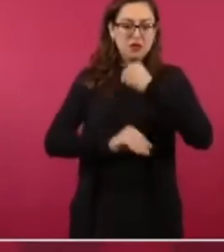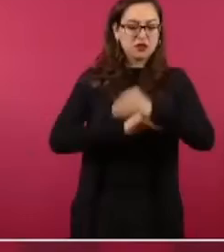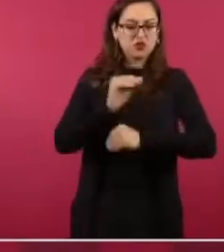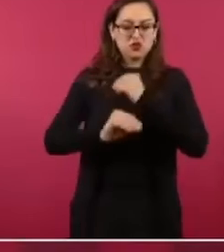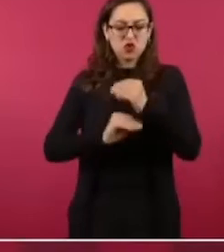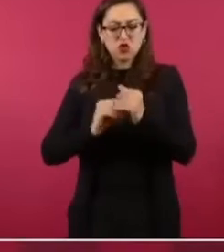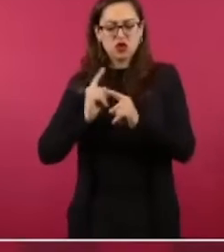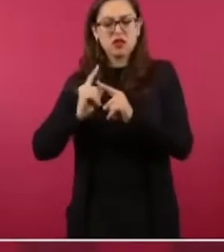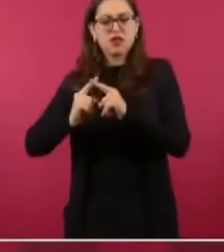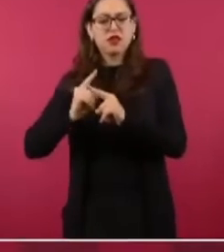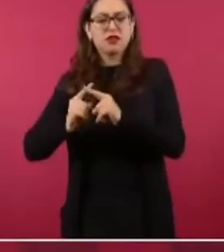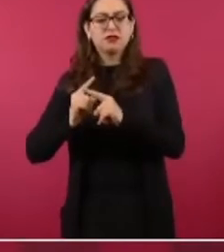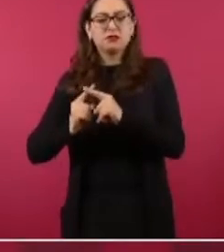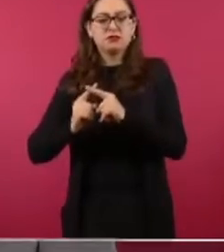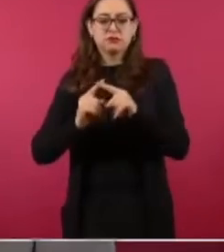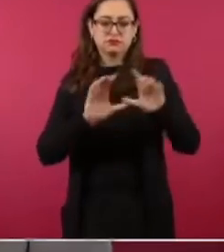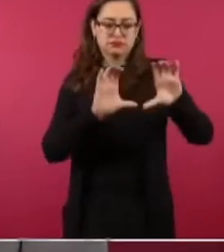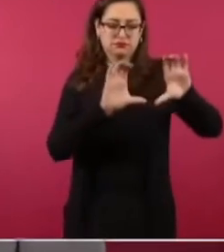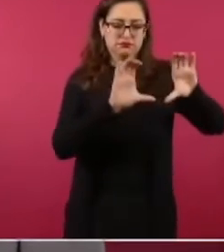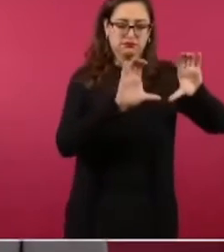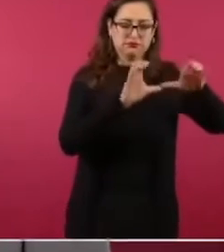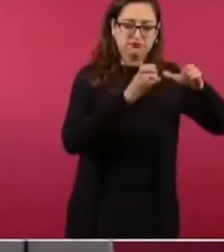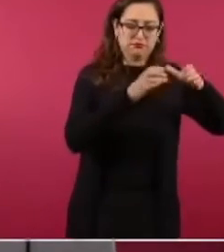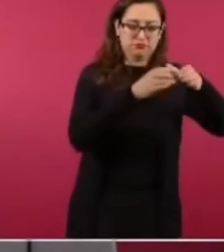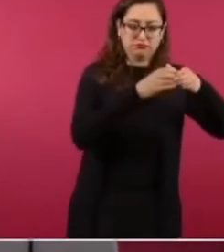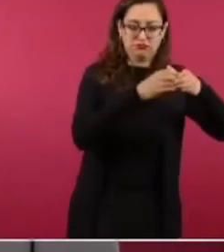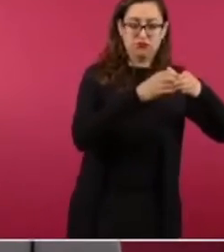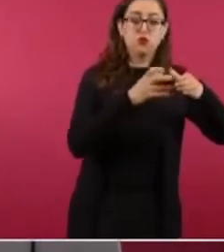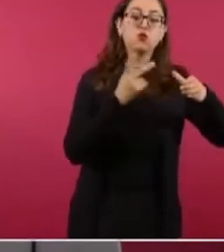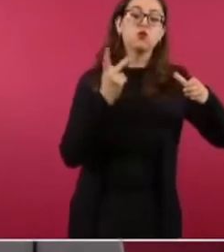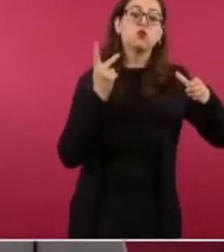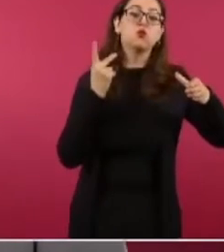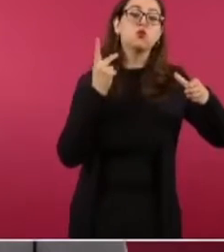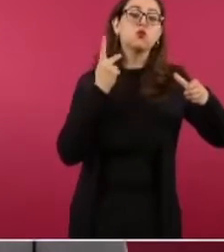en la llamada clase política,